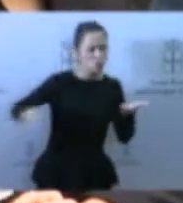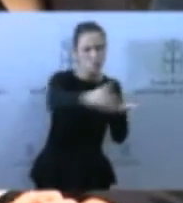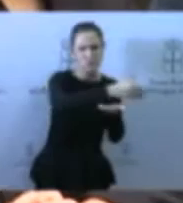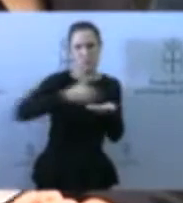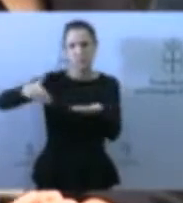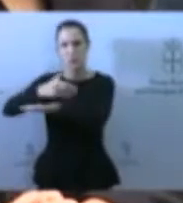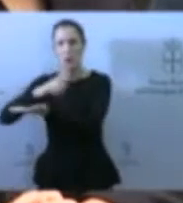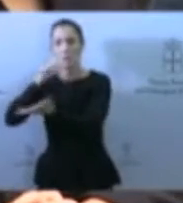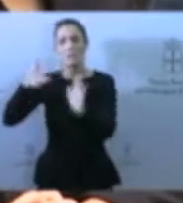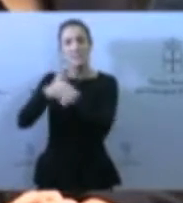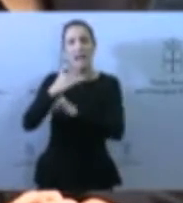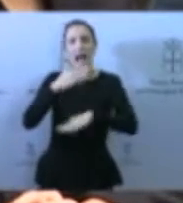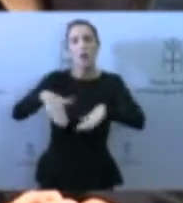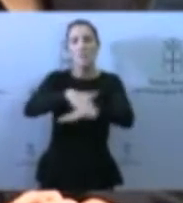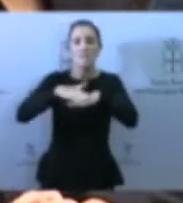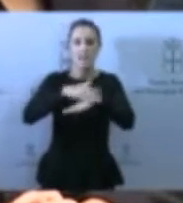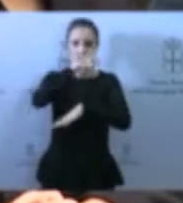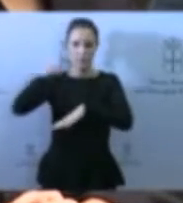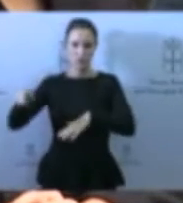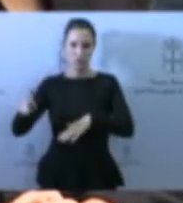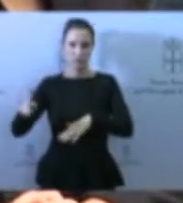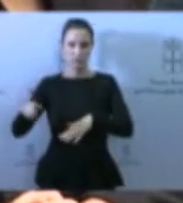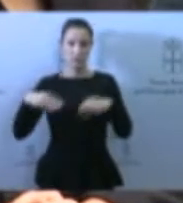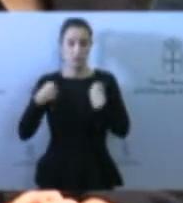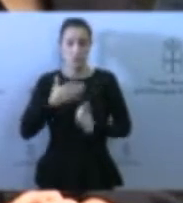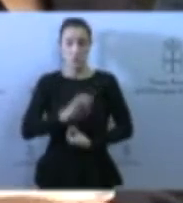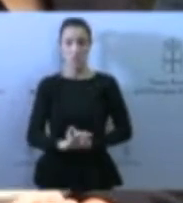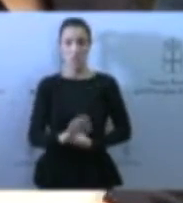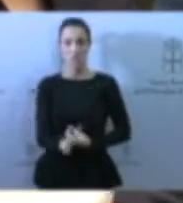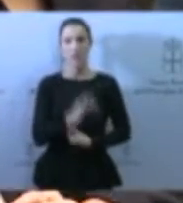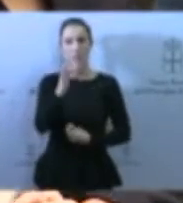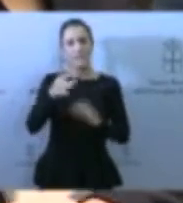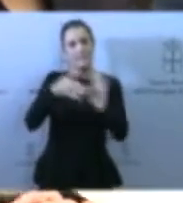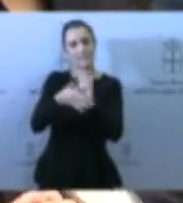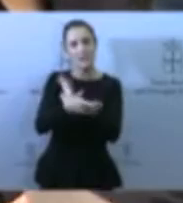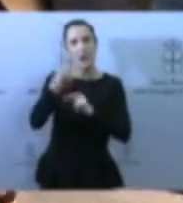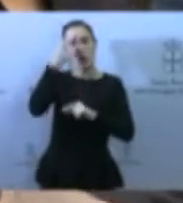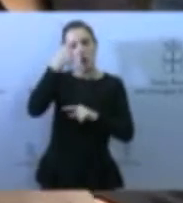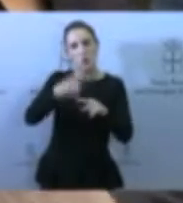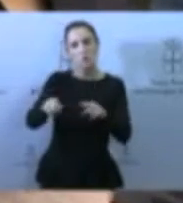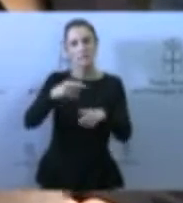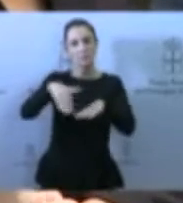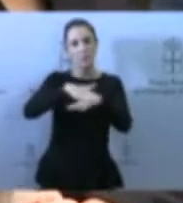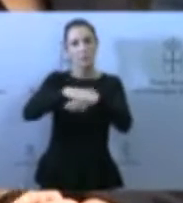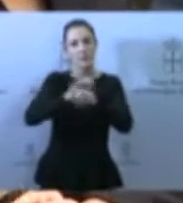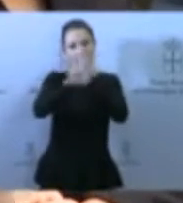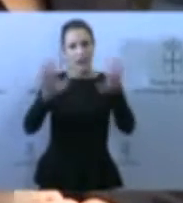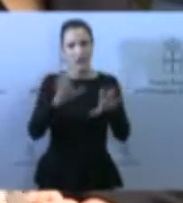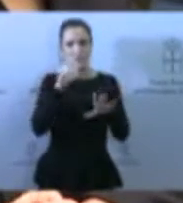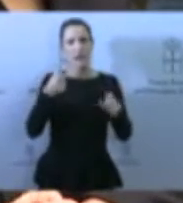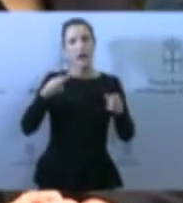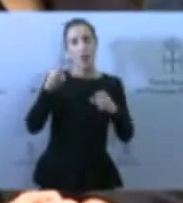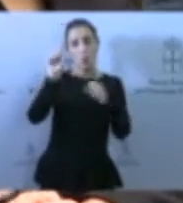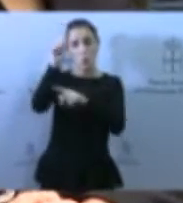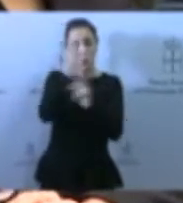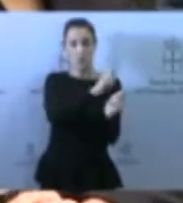bien básico ciudadano, pero que a la vez tienen unas obligaciones muy claras para asegurar ese suministro con las suficientes garantías.